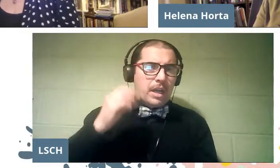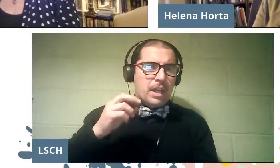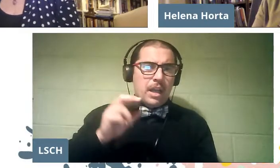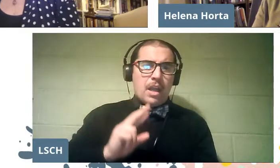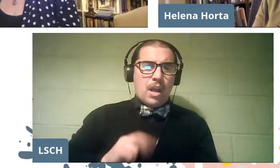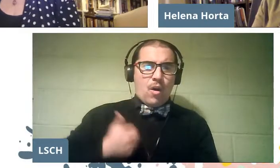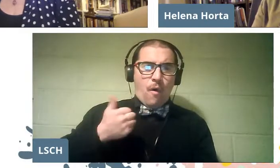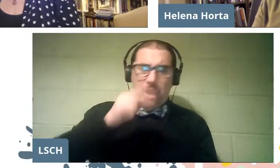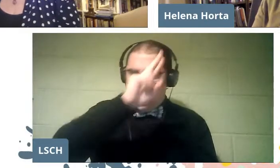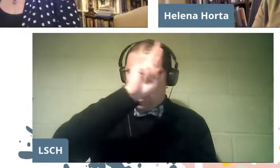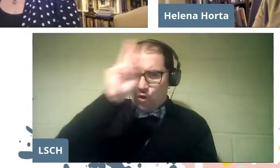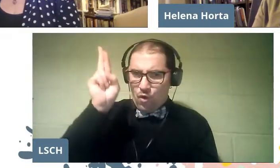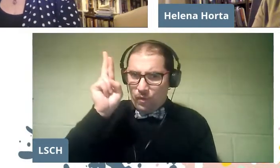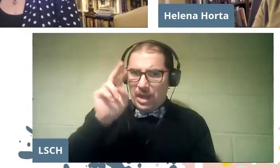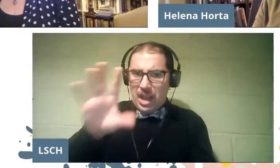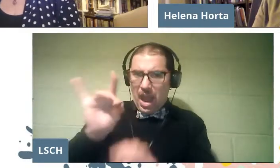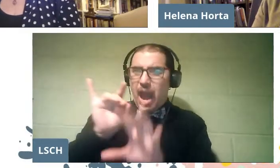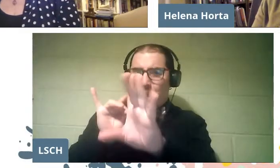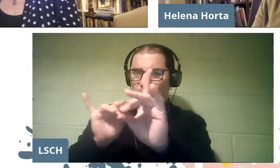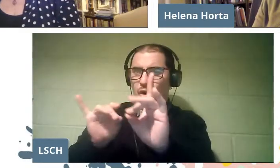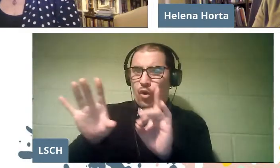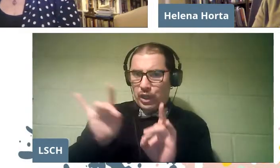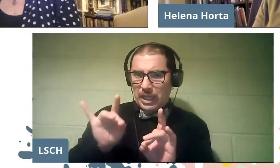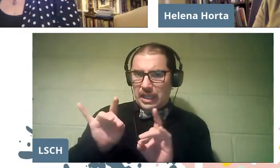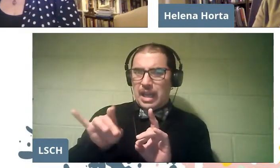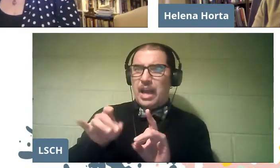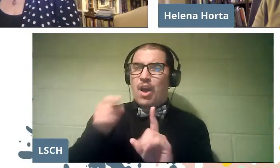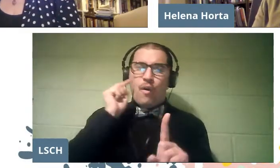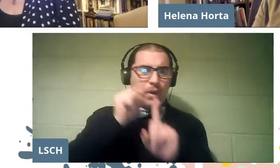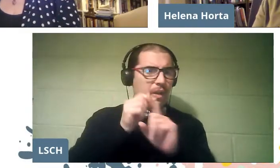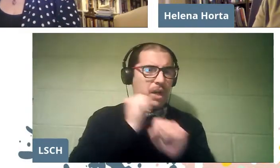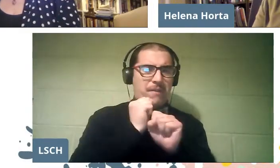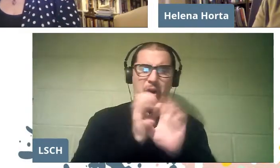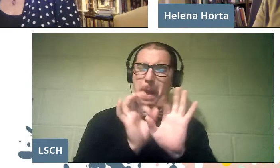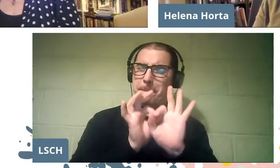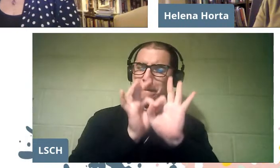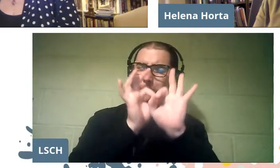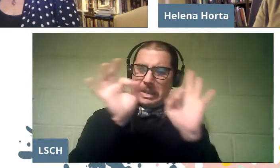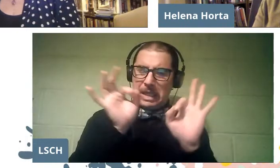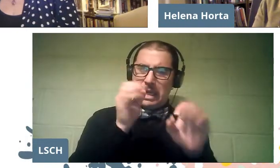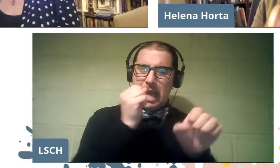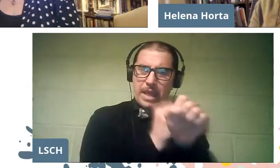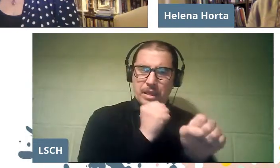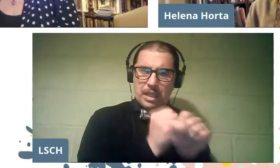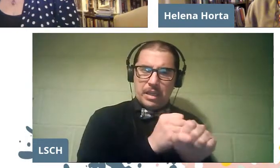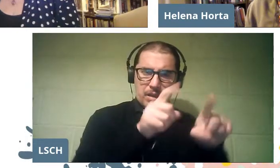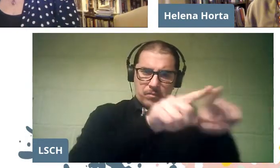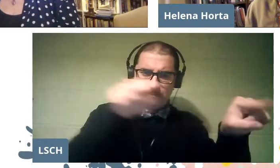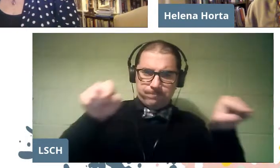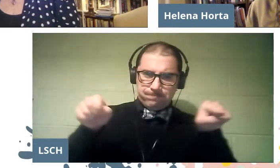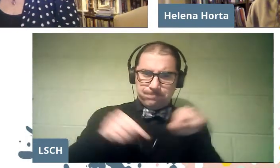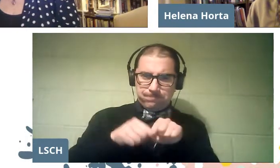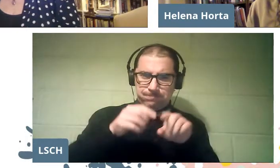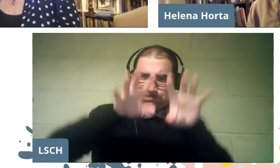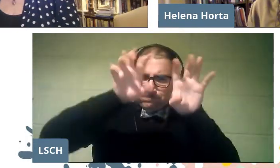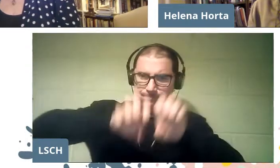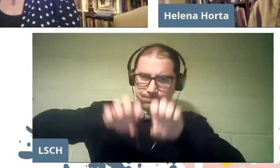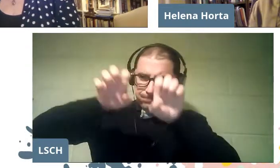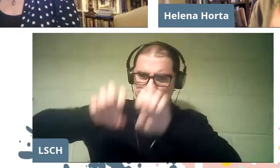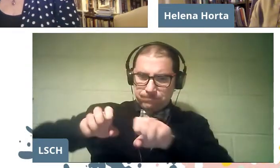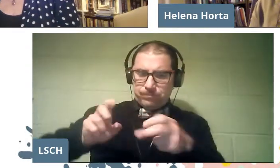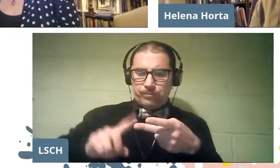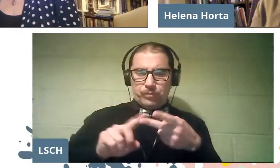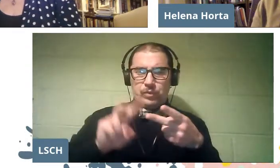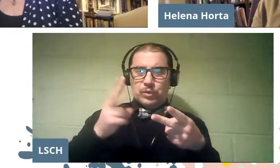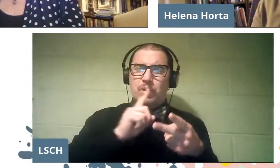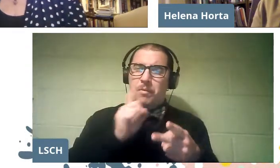escogidas y reservadas para tejer en verdaderos talleres. Y la segunda pregunta